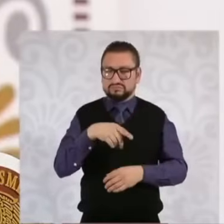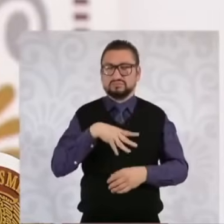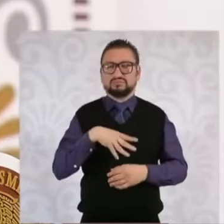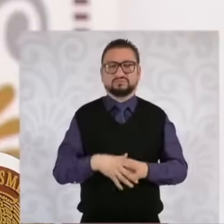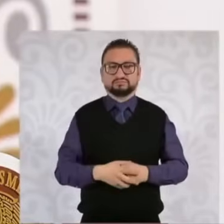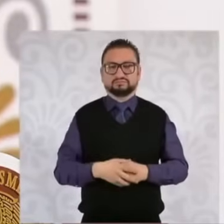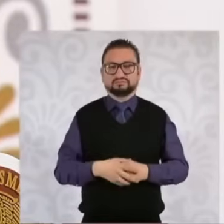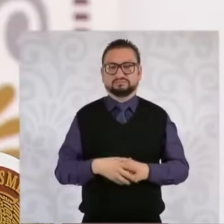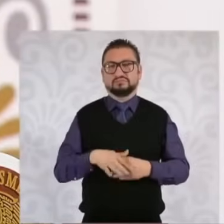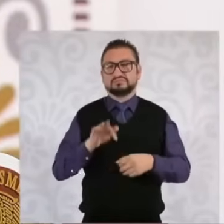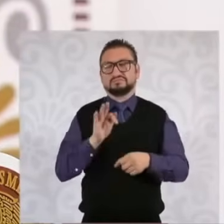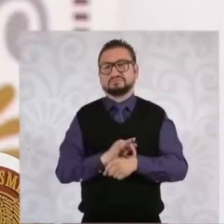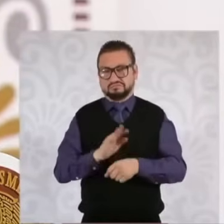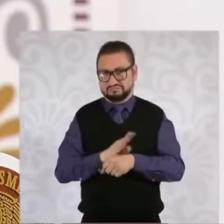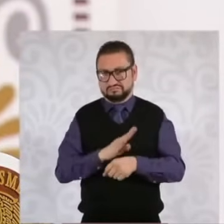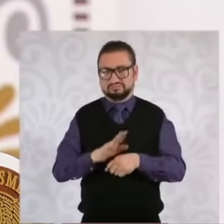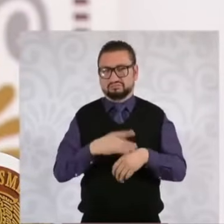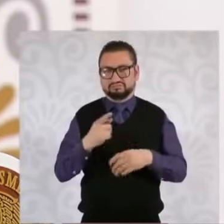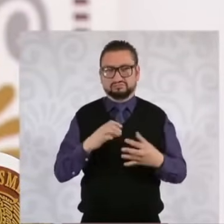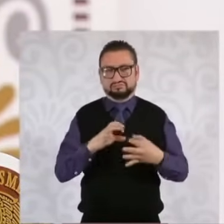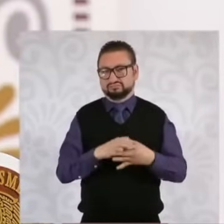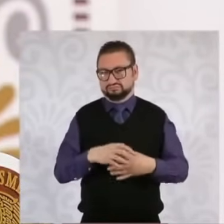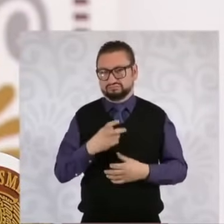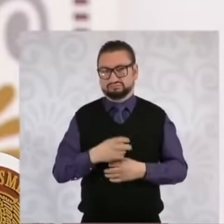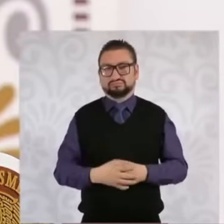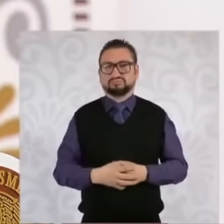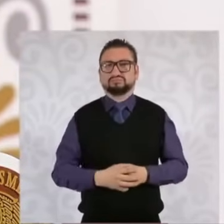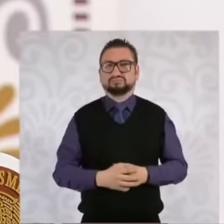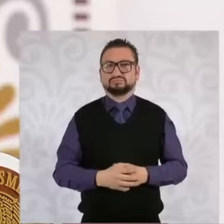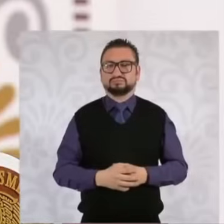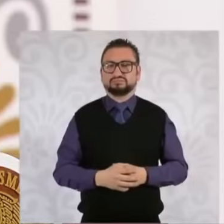y de los beneficios que él tuvo por estar vinculado con el narcotráfico.